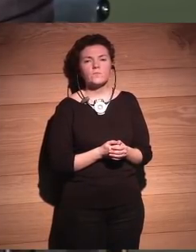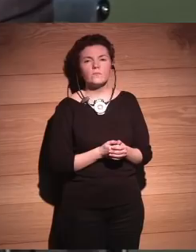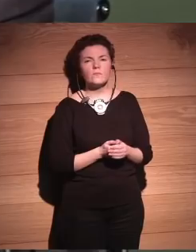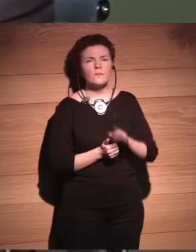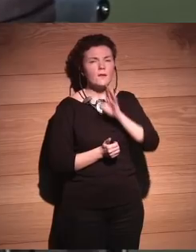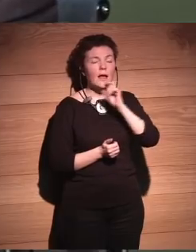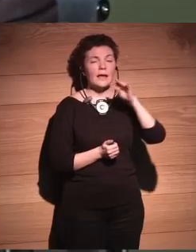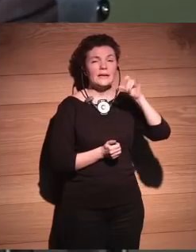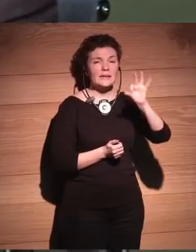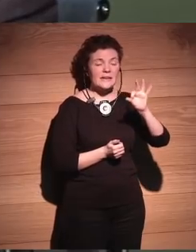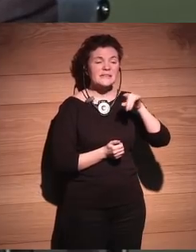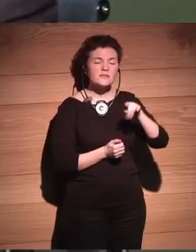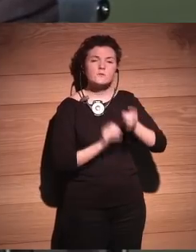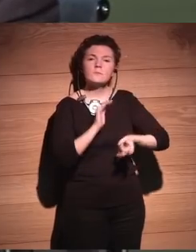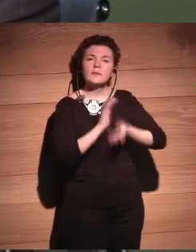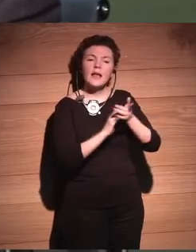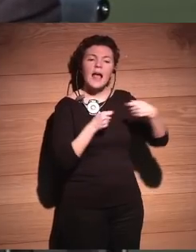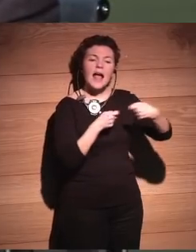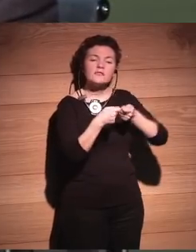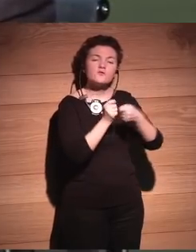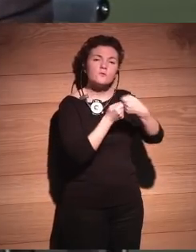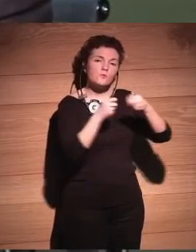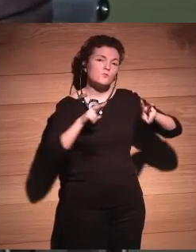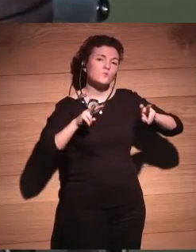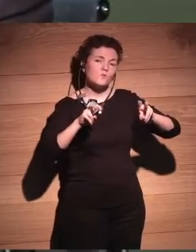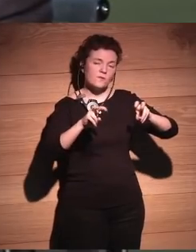como decía Chris, esto va a crear nuevas asociaciones,